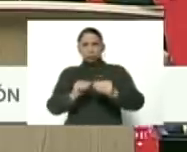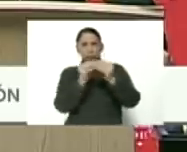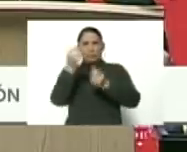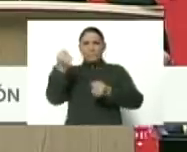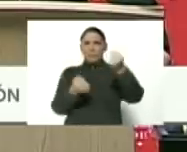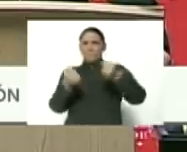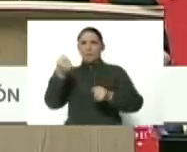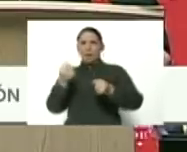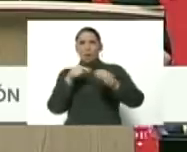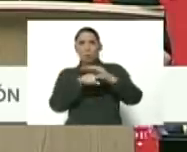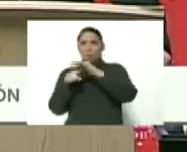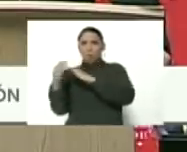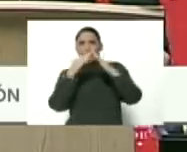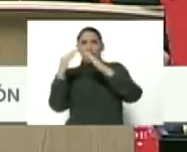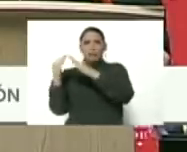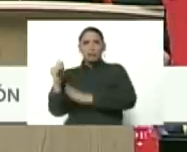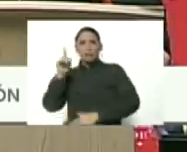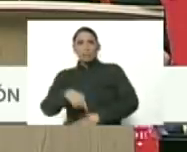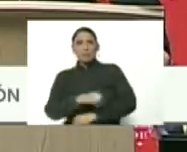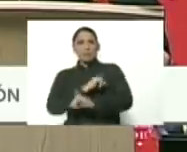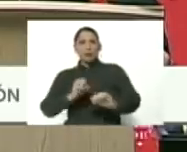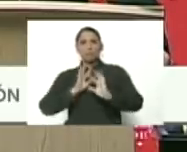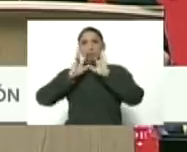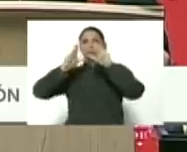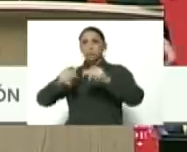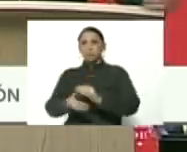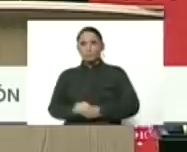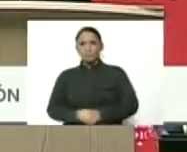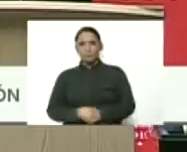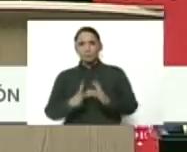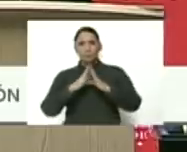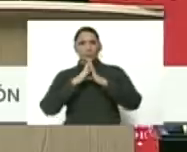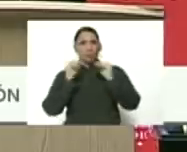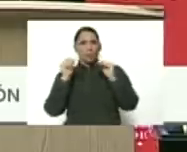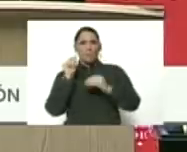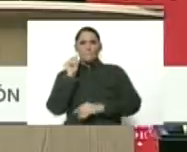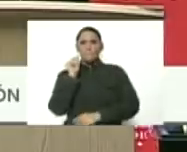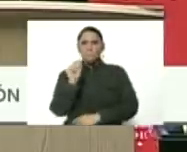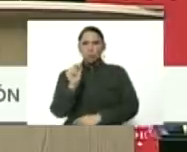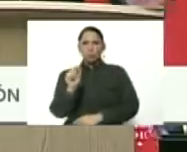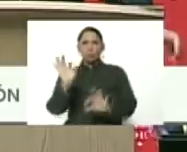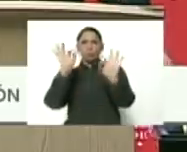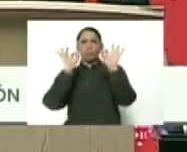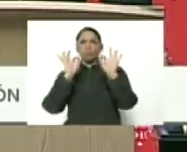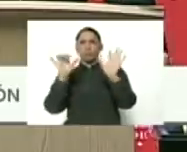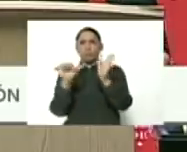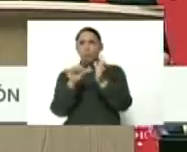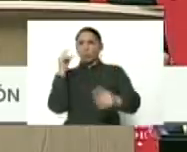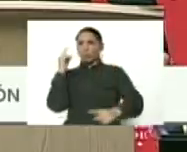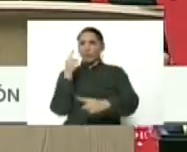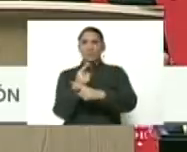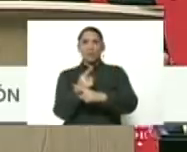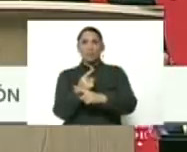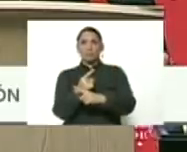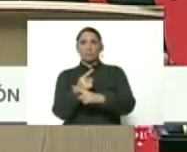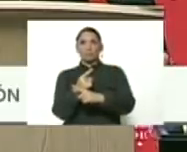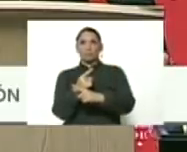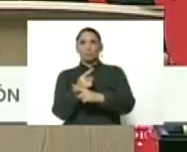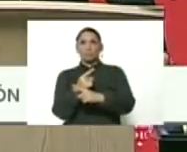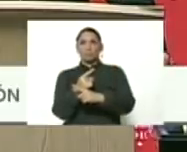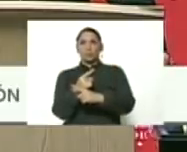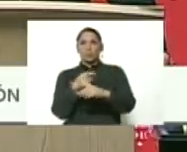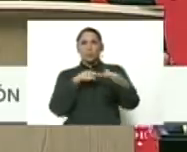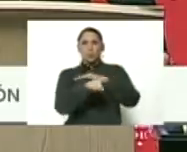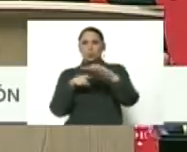camionetas, refugios y había proporcionado todos los puntos especiales a donde debían dirigirse los terroristas